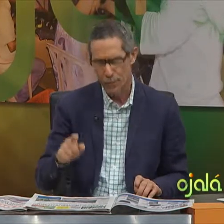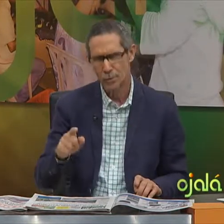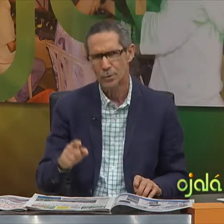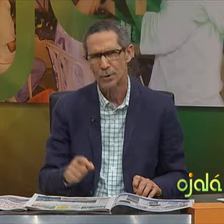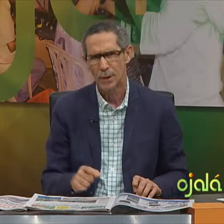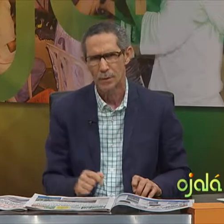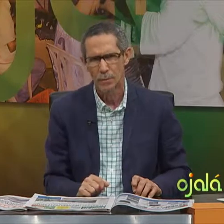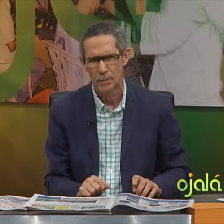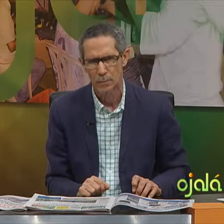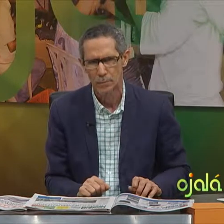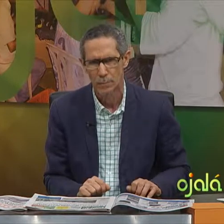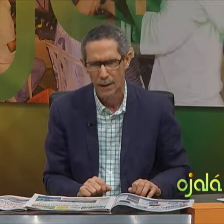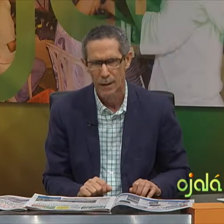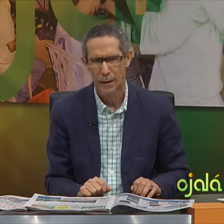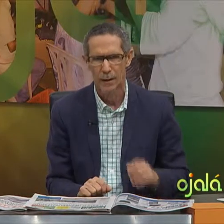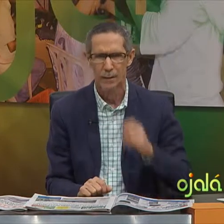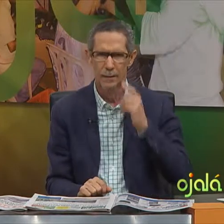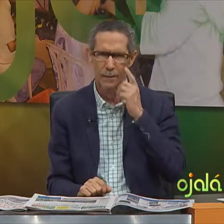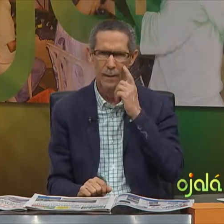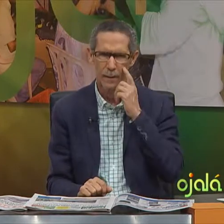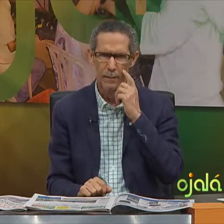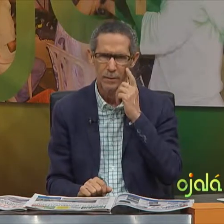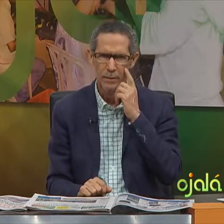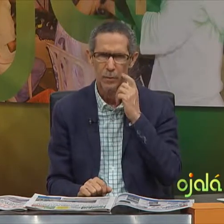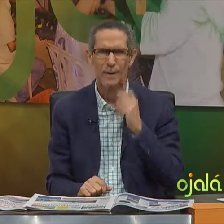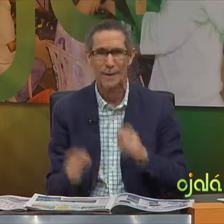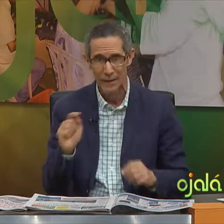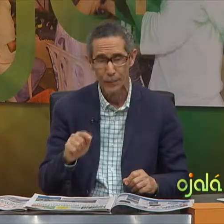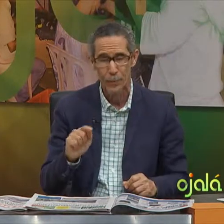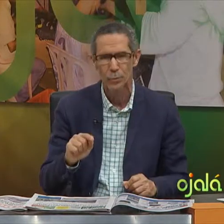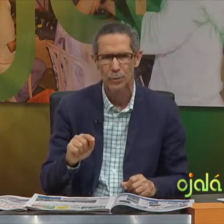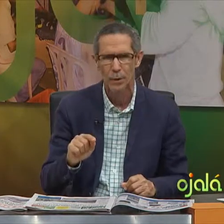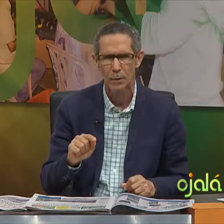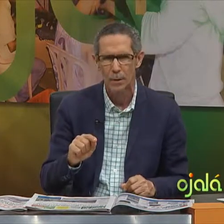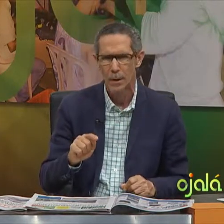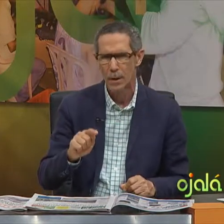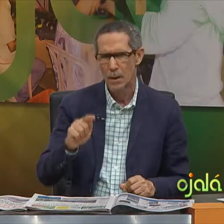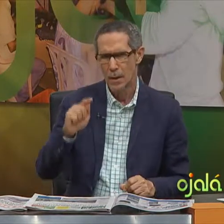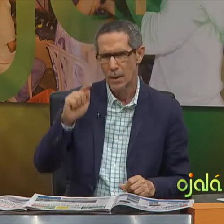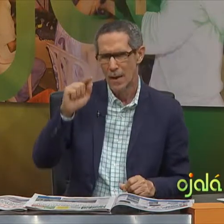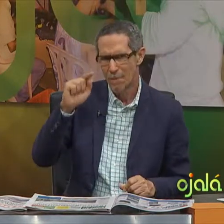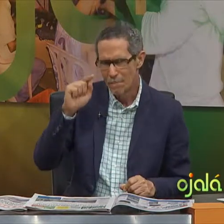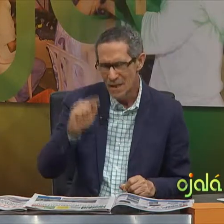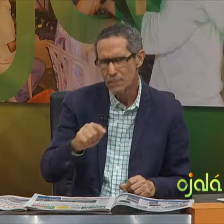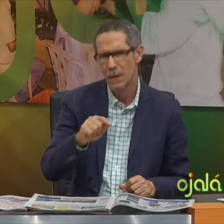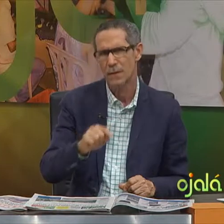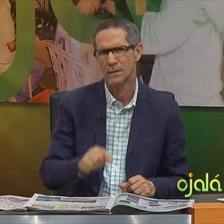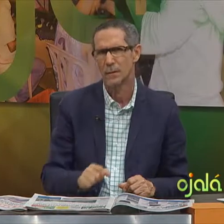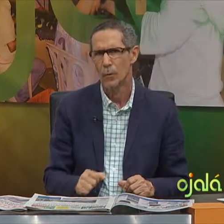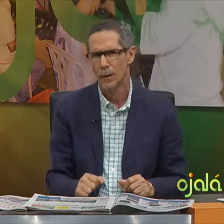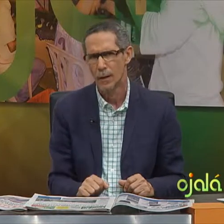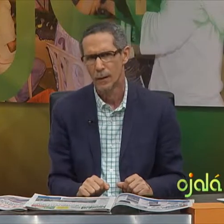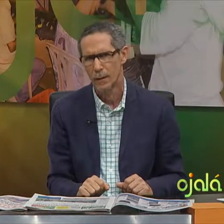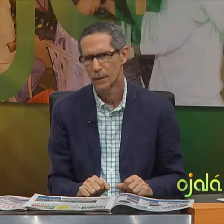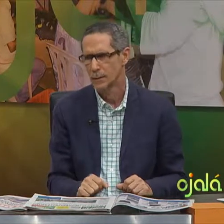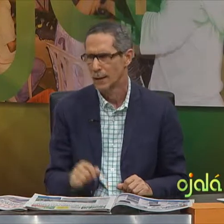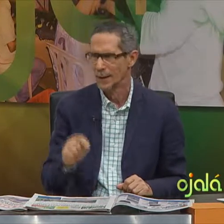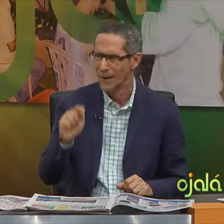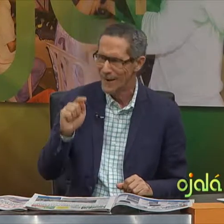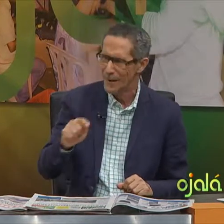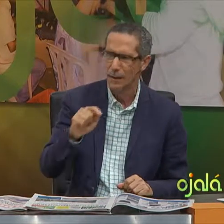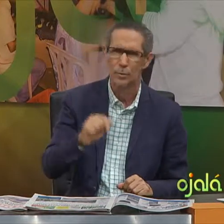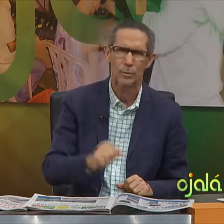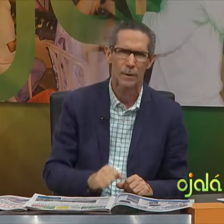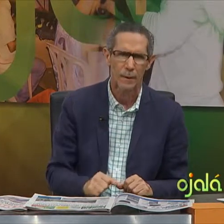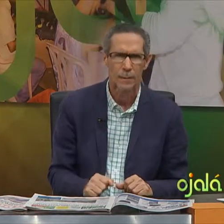reproduciendo valga la repetición reproduciendo las mismas desigualdades que están